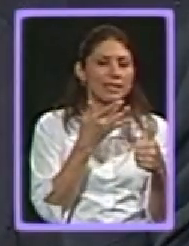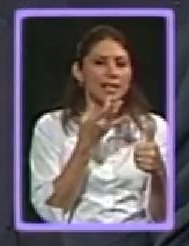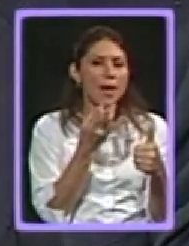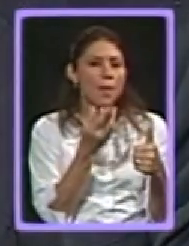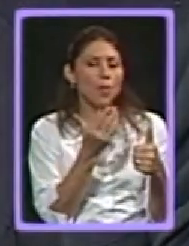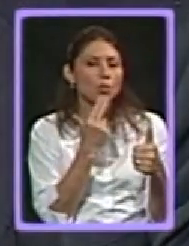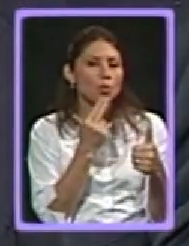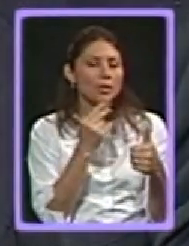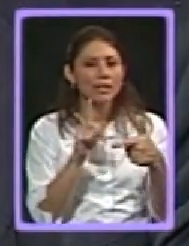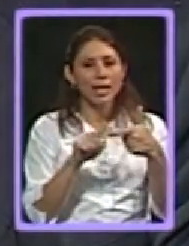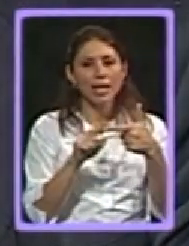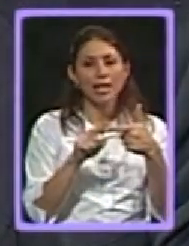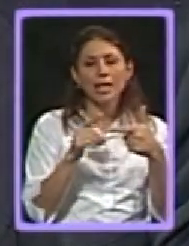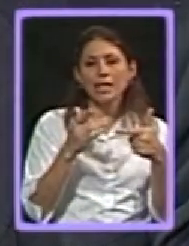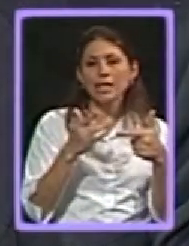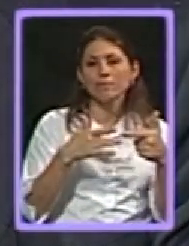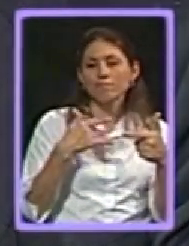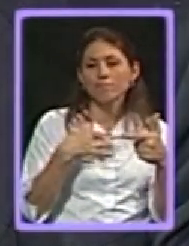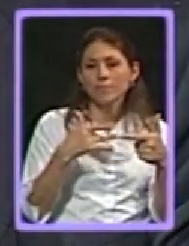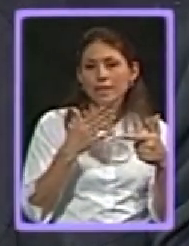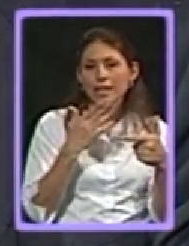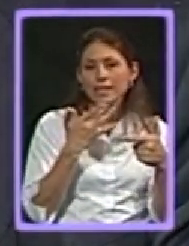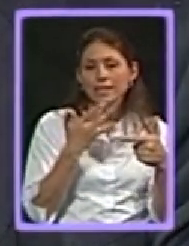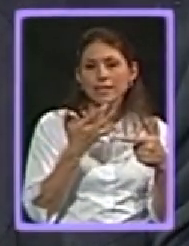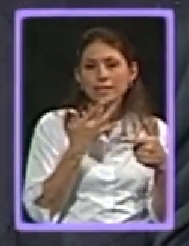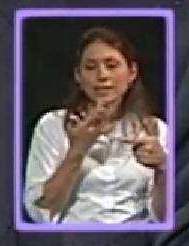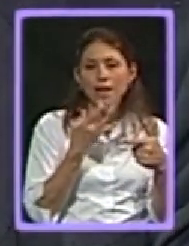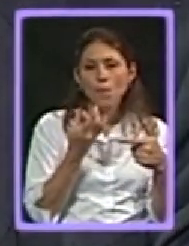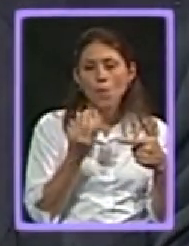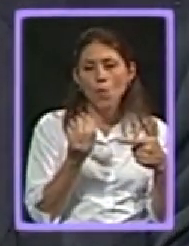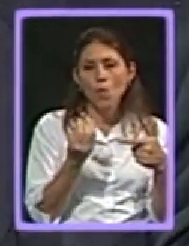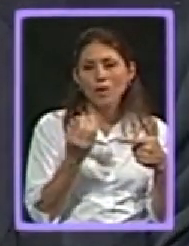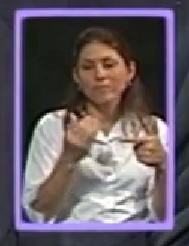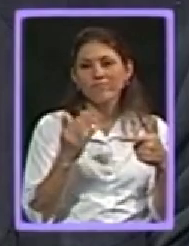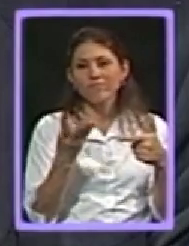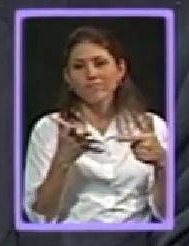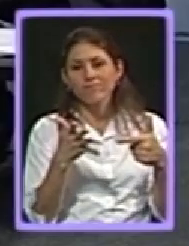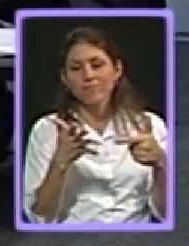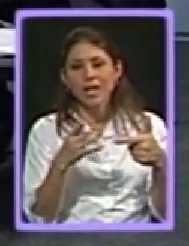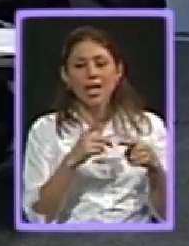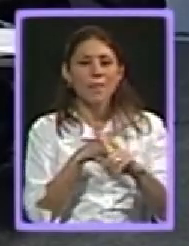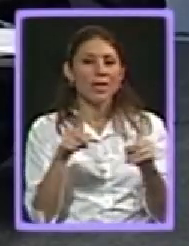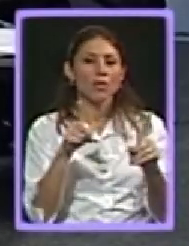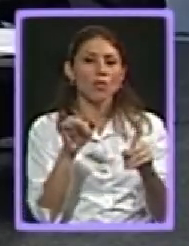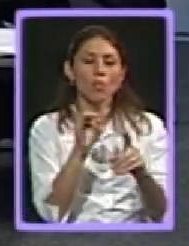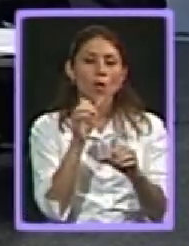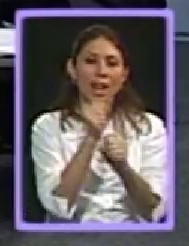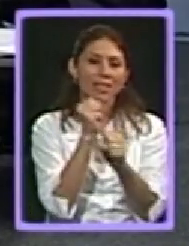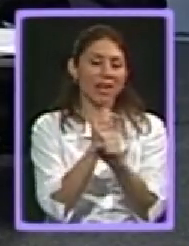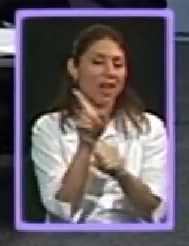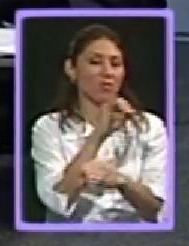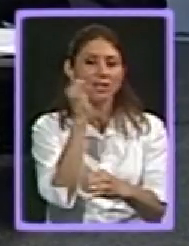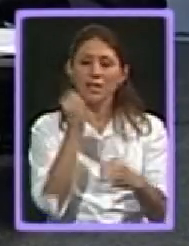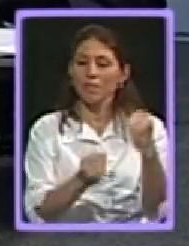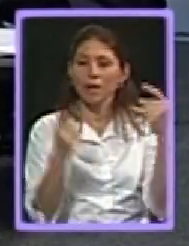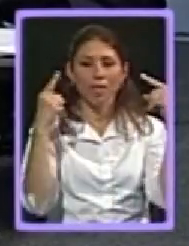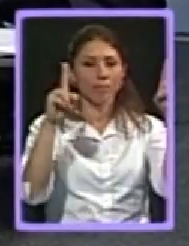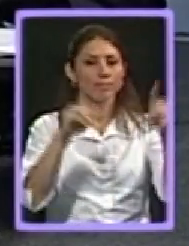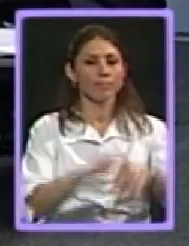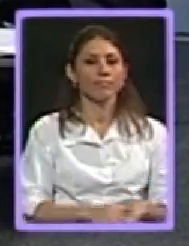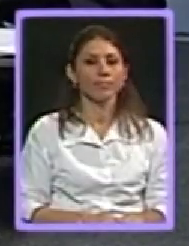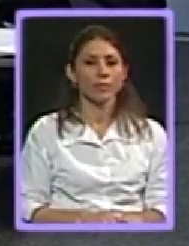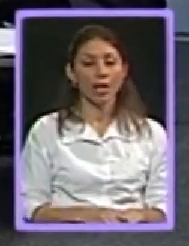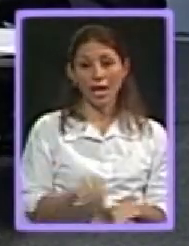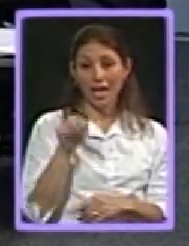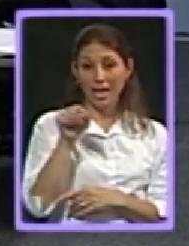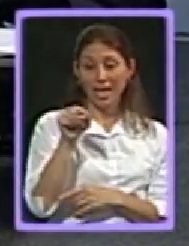de sentir que todavía la tarea no está totalmente completa. Ahora, eso se ha mejorado, don Gabriel, un poco gracias